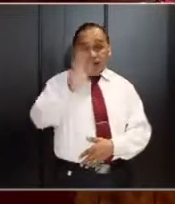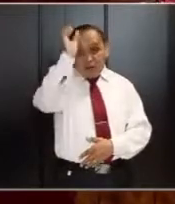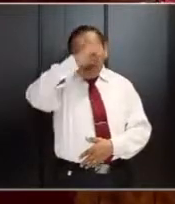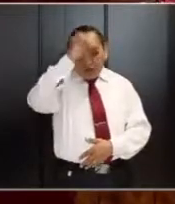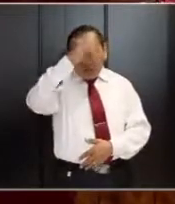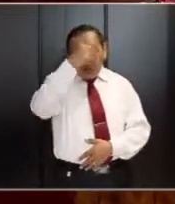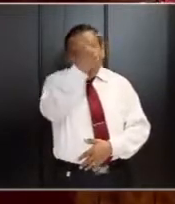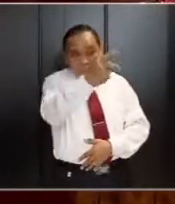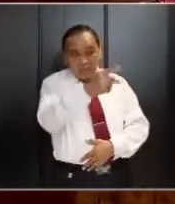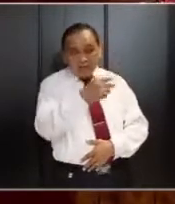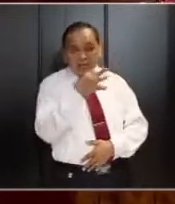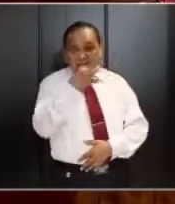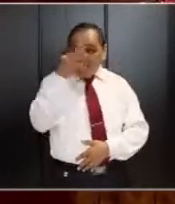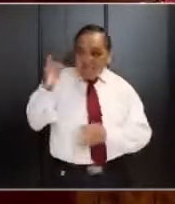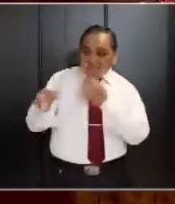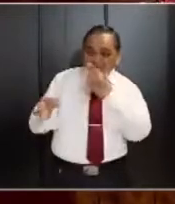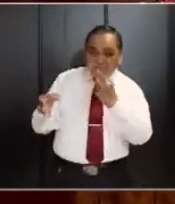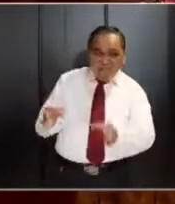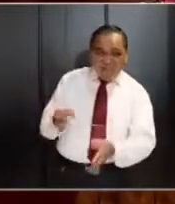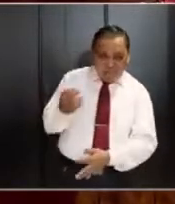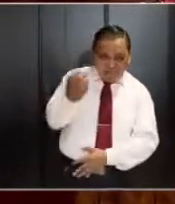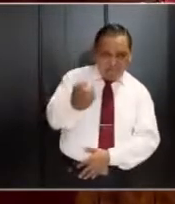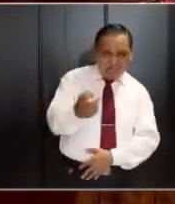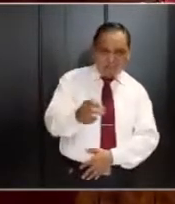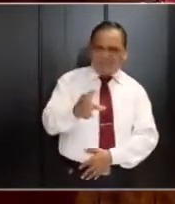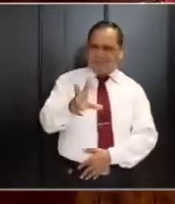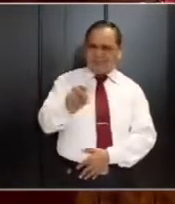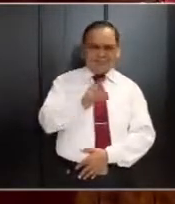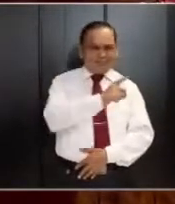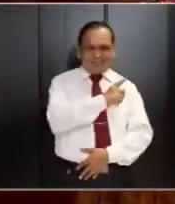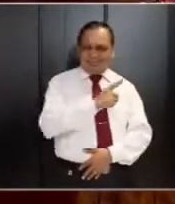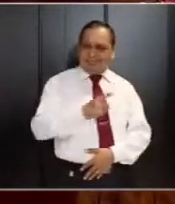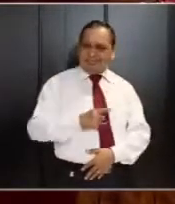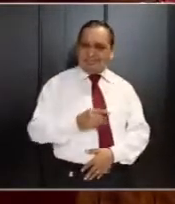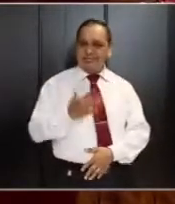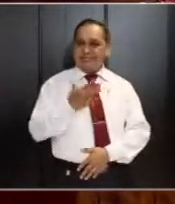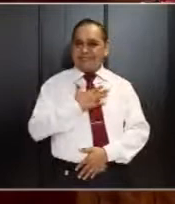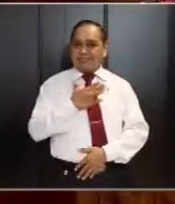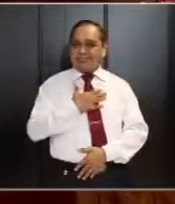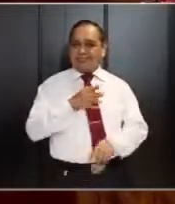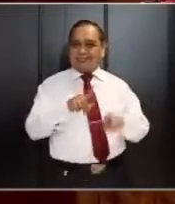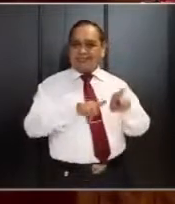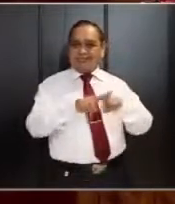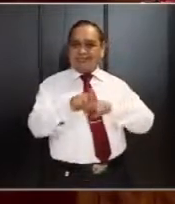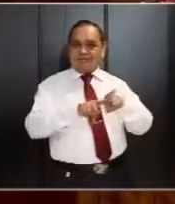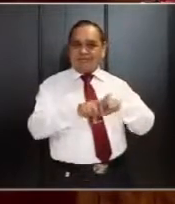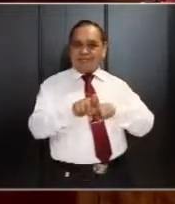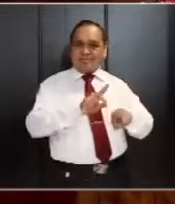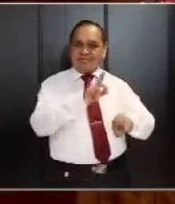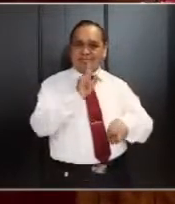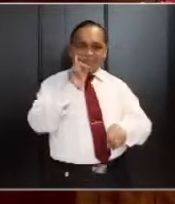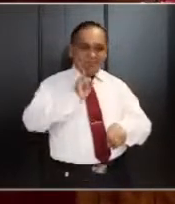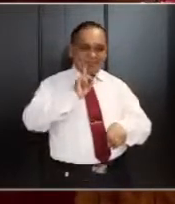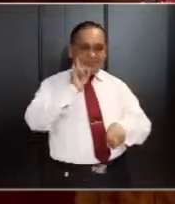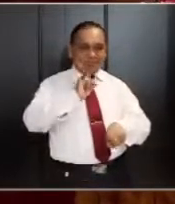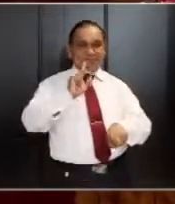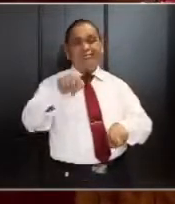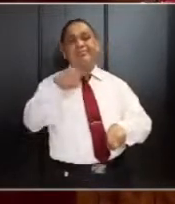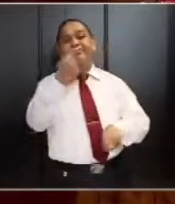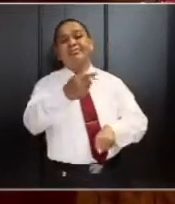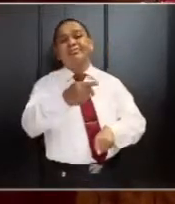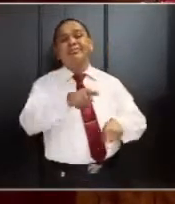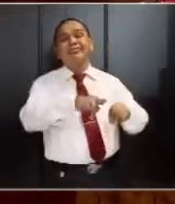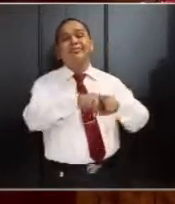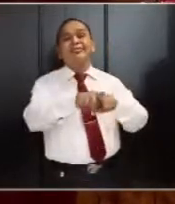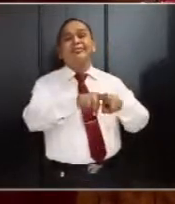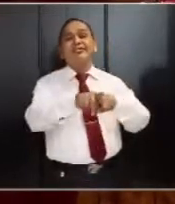las acusaciones, que yo creo que en lugar de ir dirigidas a mi hermana, ¿por qué no se las dirigió a su hermana, a la hermanita que